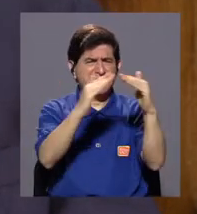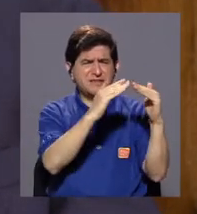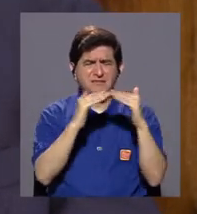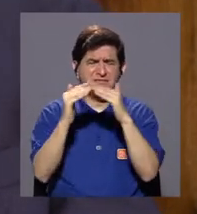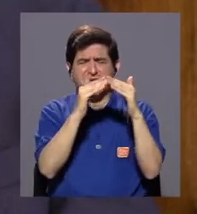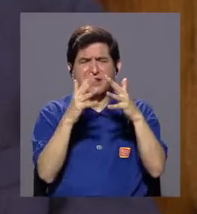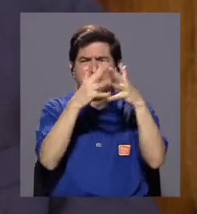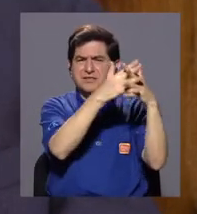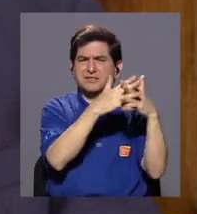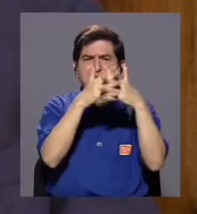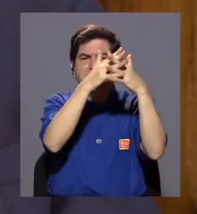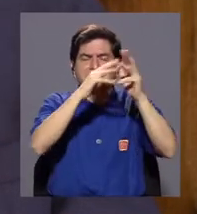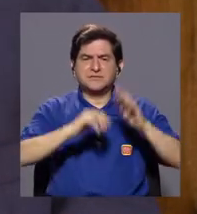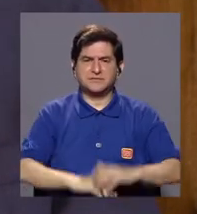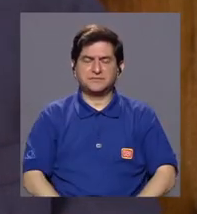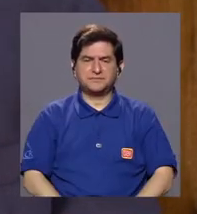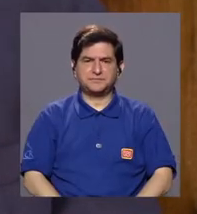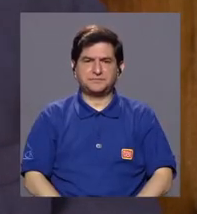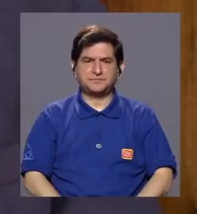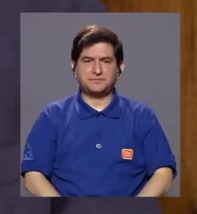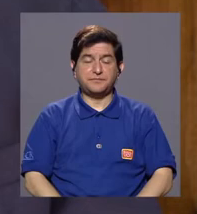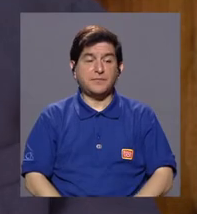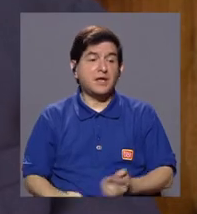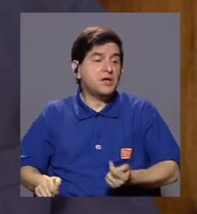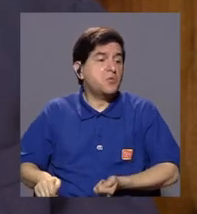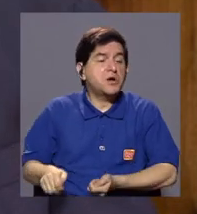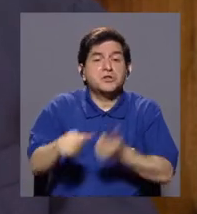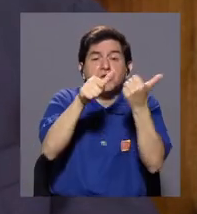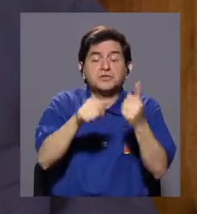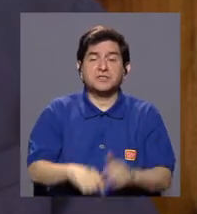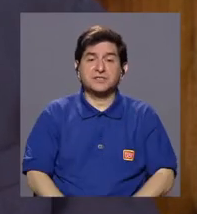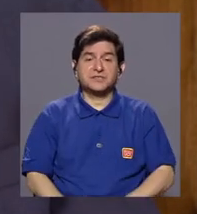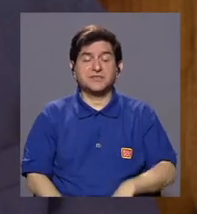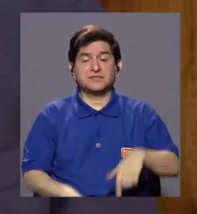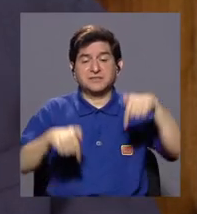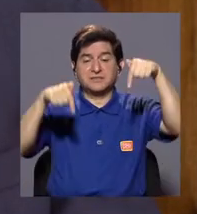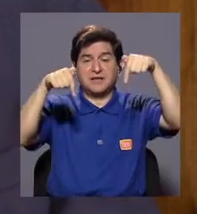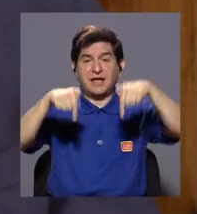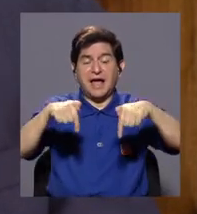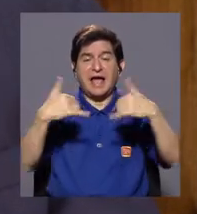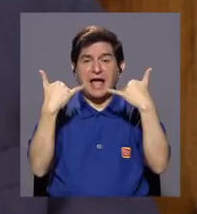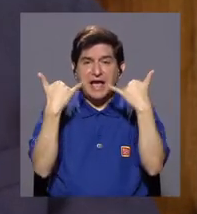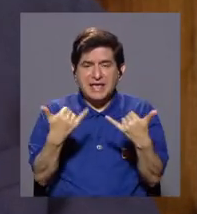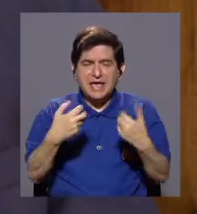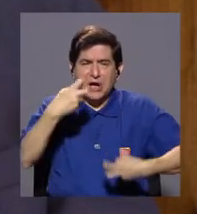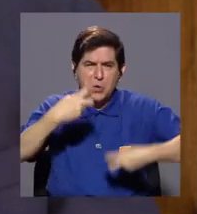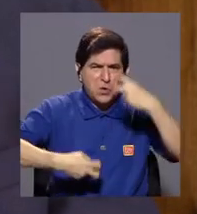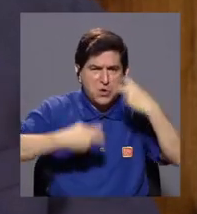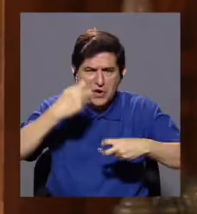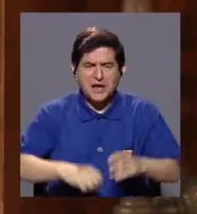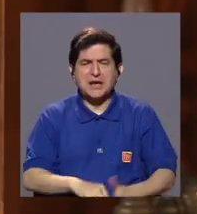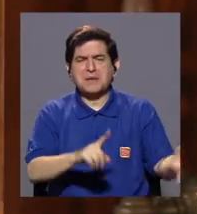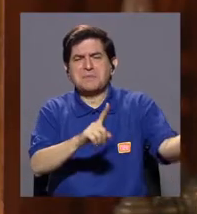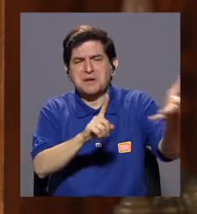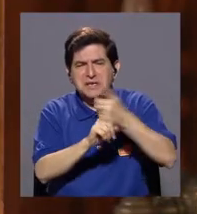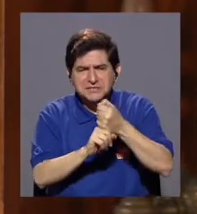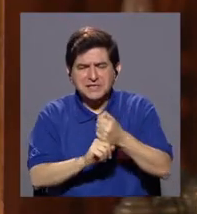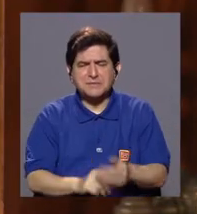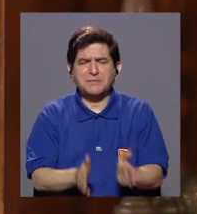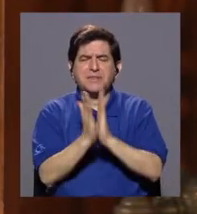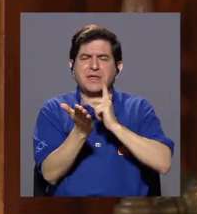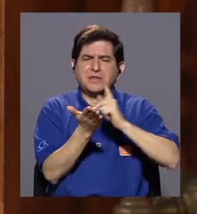ciudades norteamericanas y cuando han sido expatriadas, aquí están cometiendo crímenes,